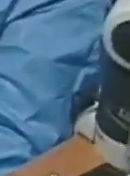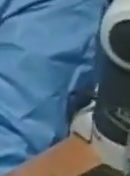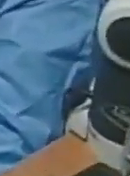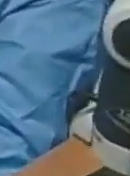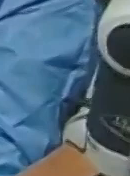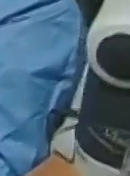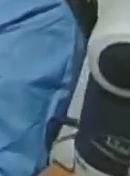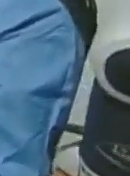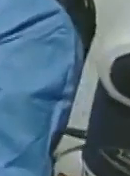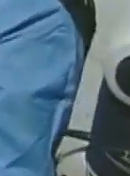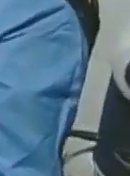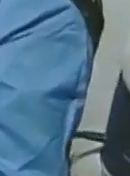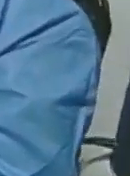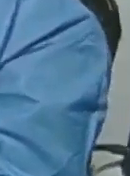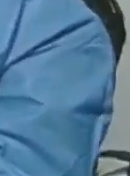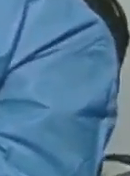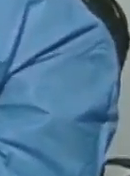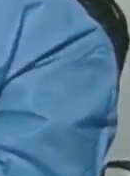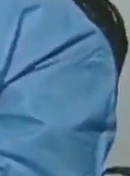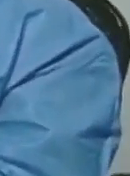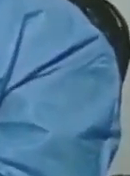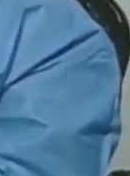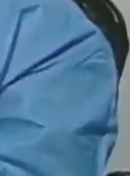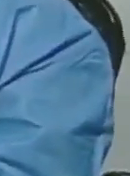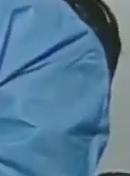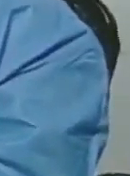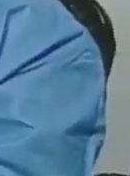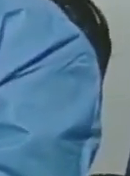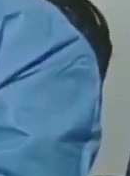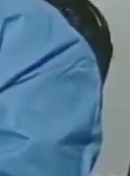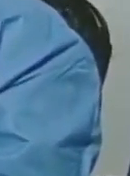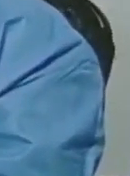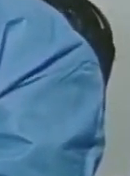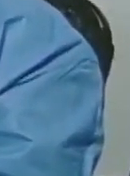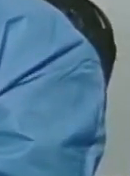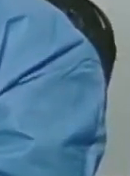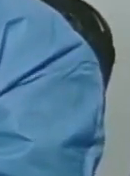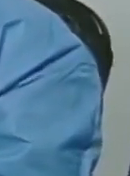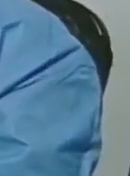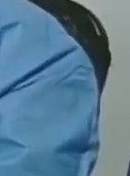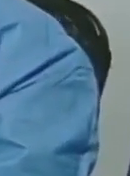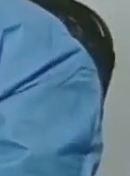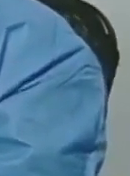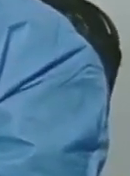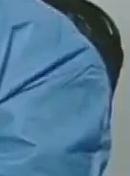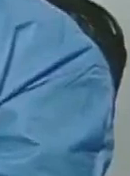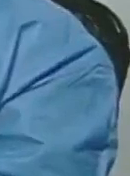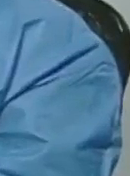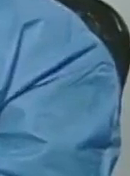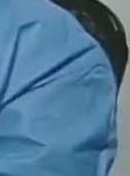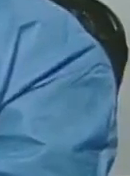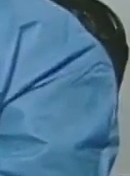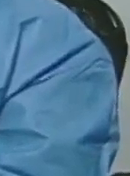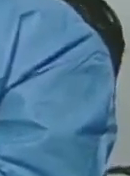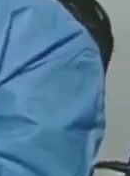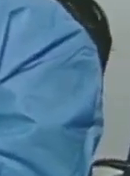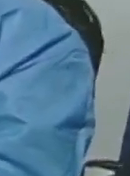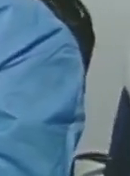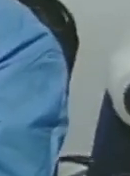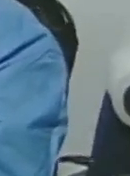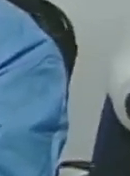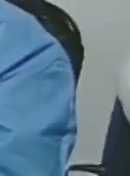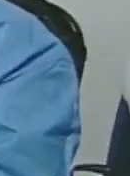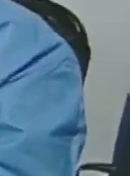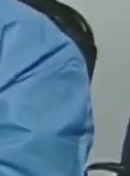¿Cómo te sientes? ¿Cómo escuchas ahora? Perfectamente, presidente. Agradecida inmensamente